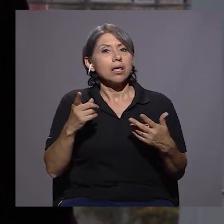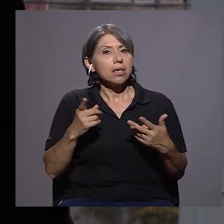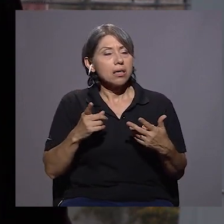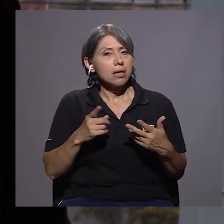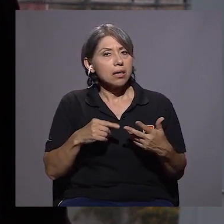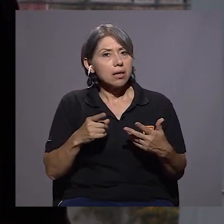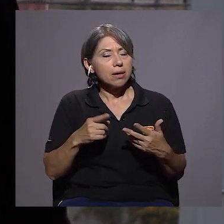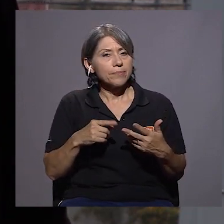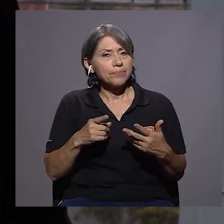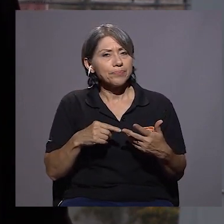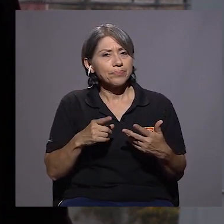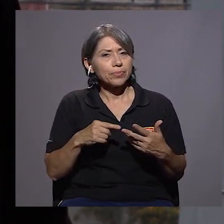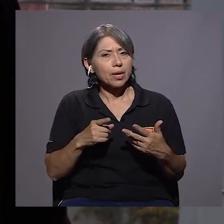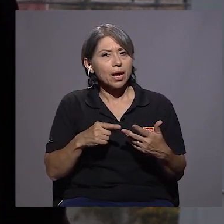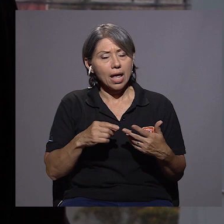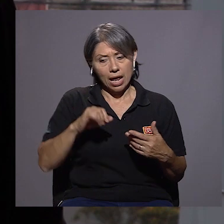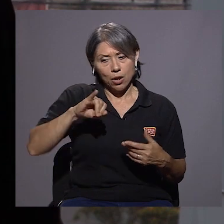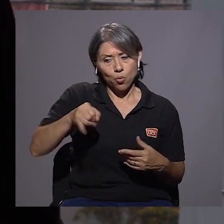el día